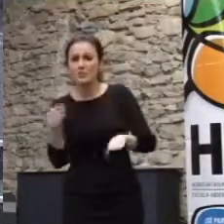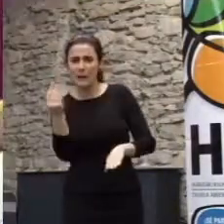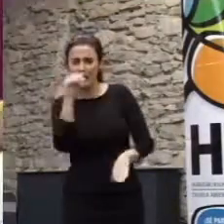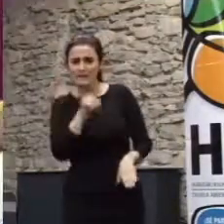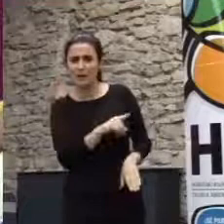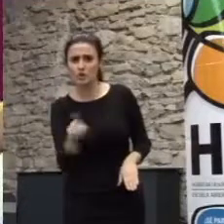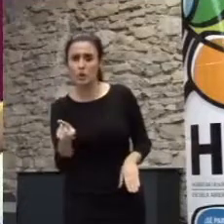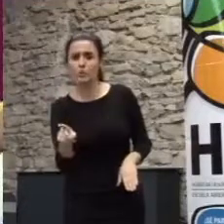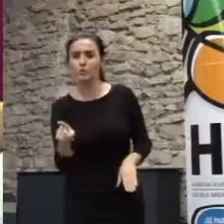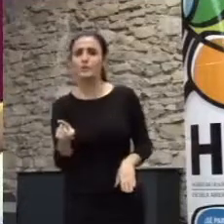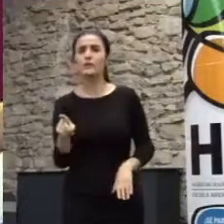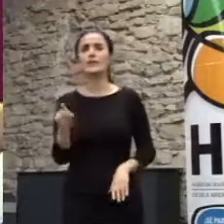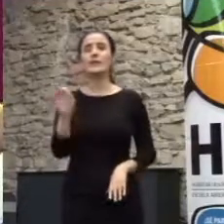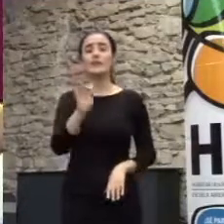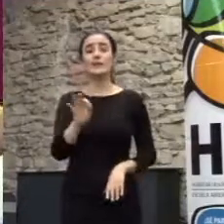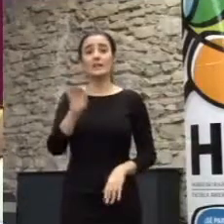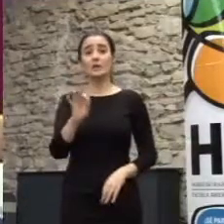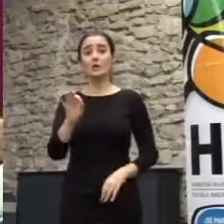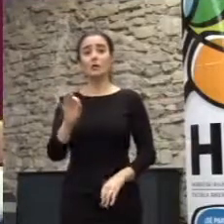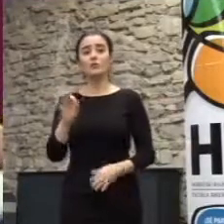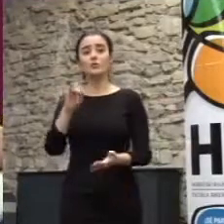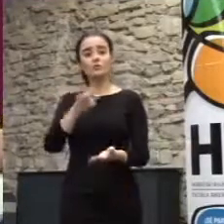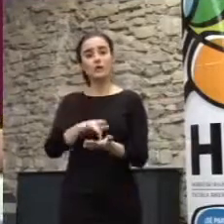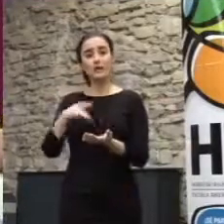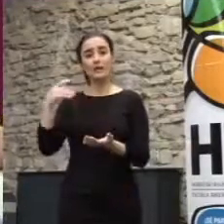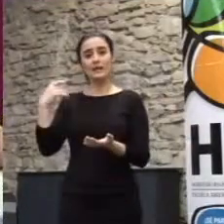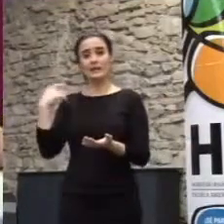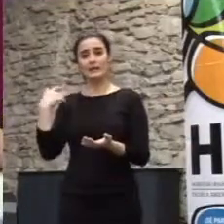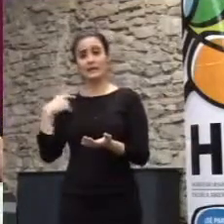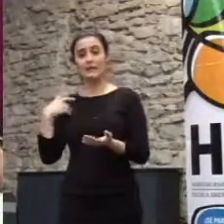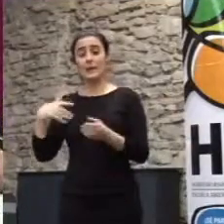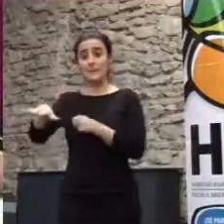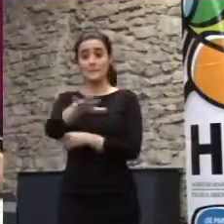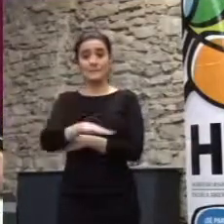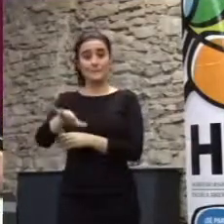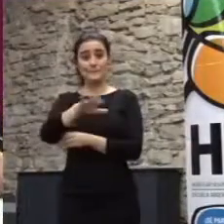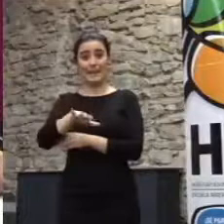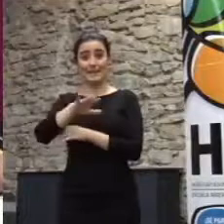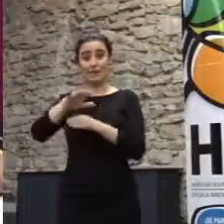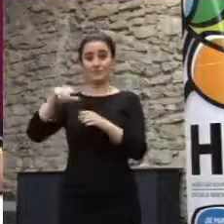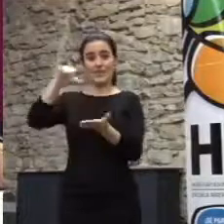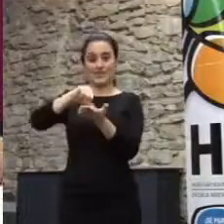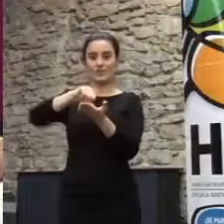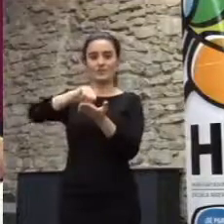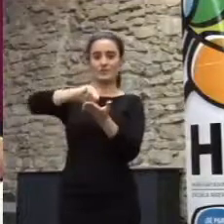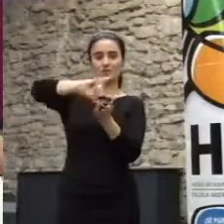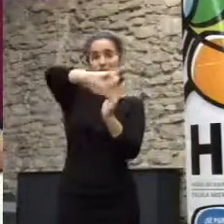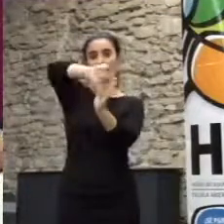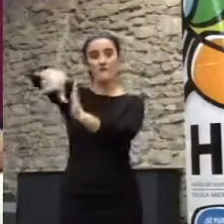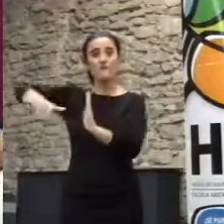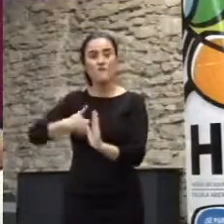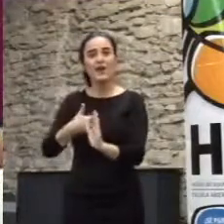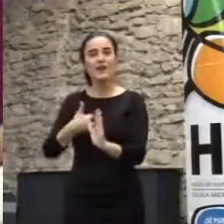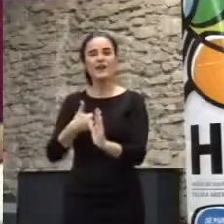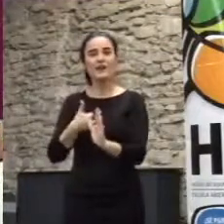qué en un barrio periférico, a partir de las 11 menos cuarto, te tienes que buscar un taxi?